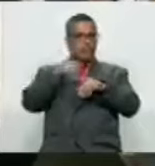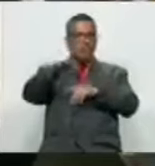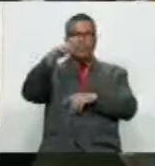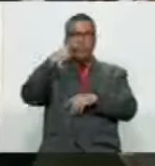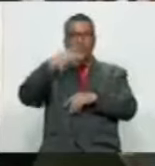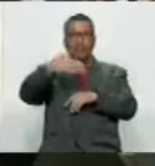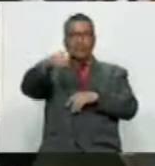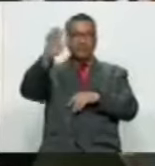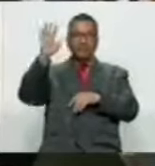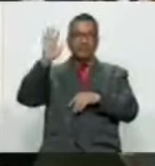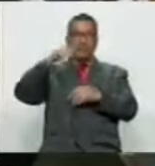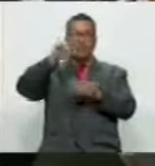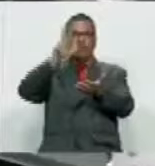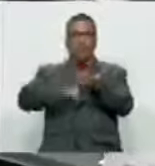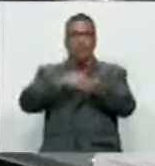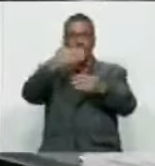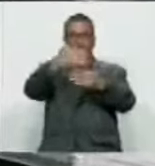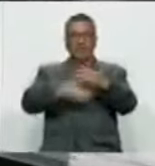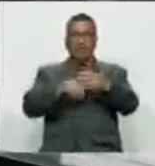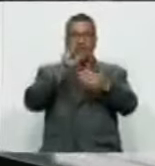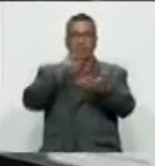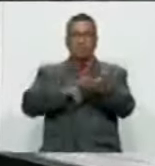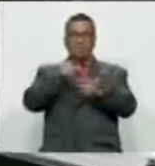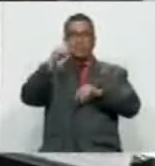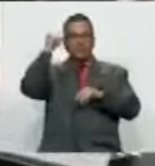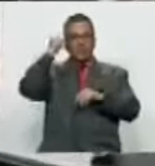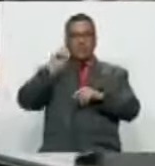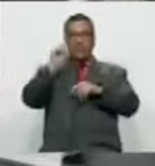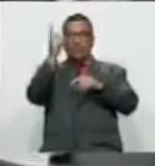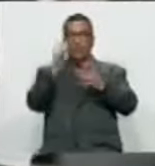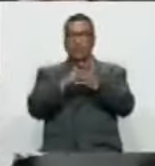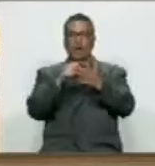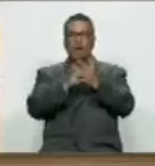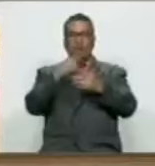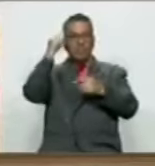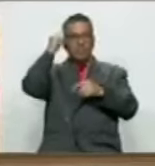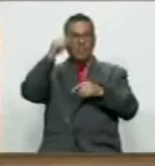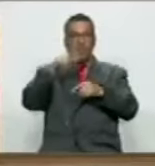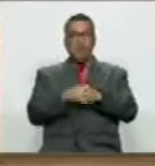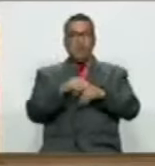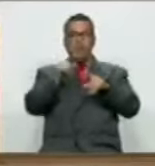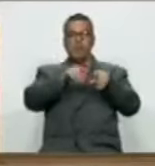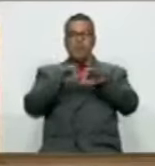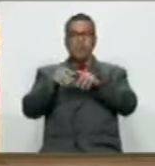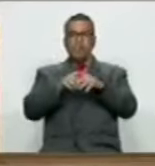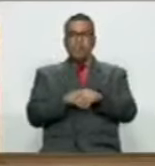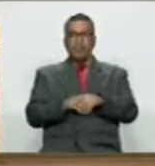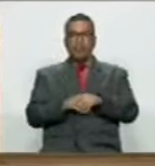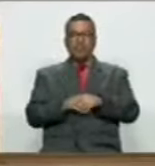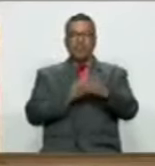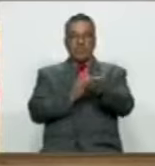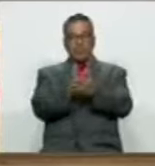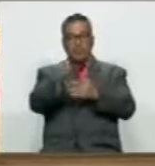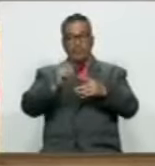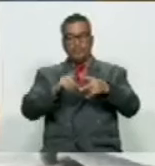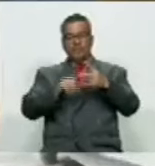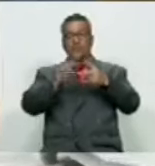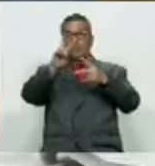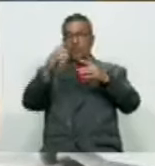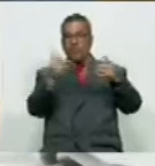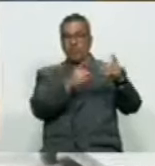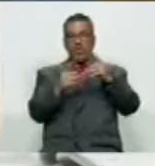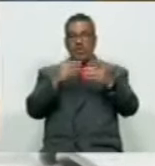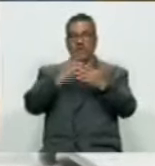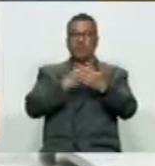costumbre, queda aprobado el orden del día. Primer punto del orden del día, ciudadana secretaria. Continuación de la segunda discusión